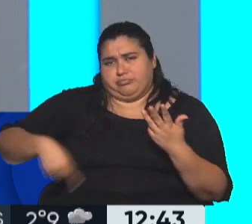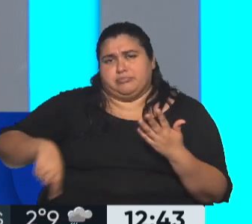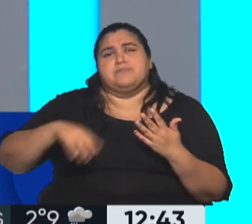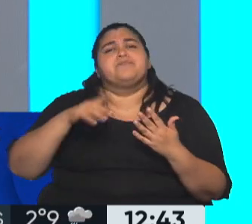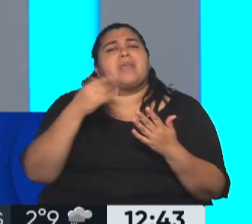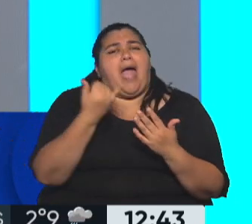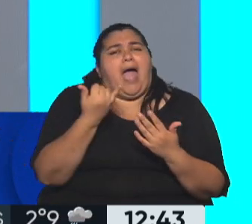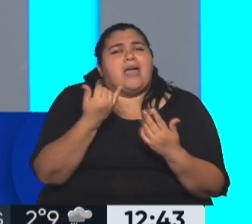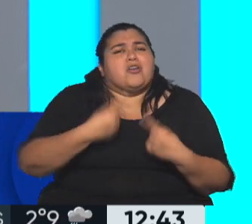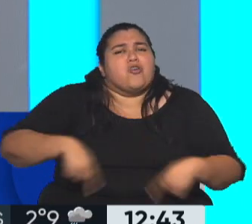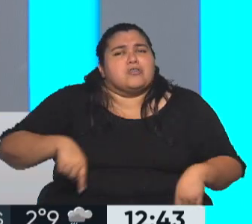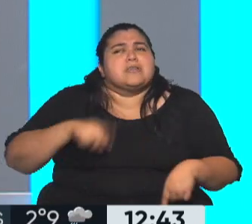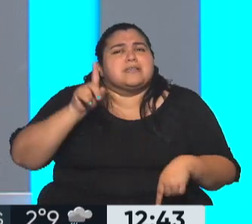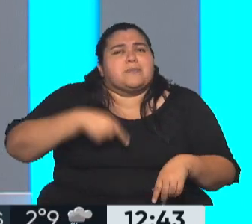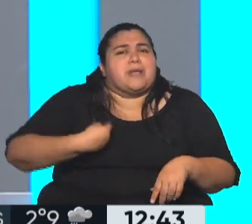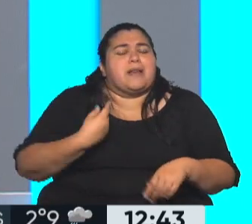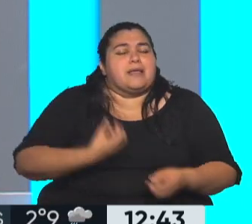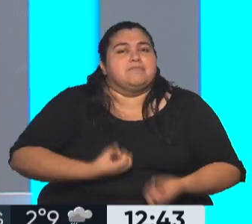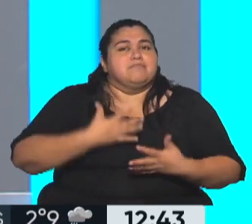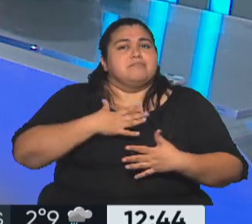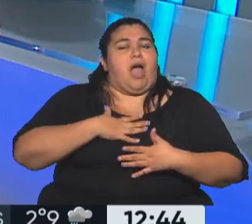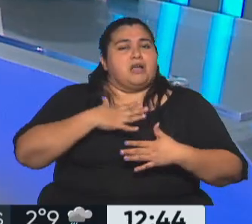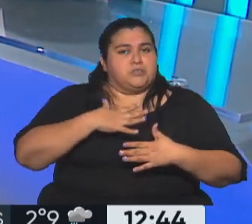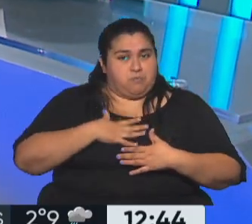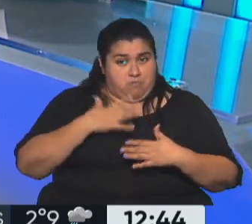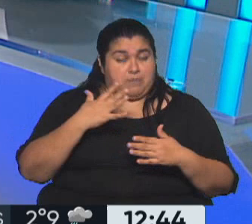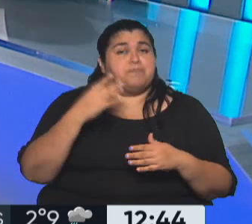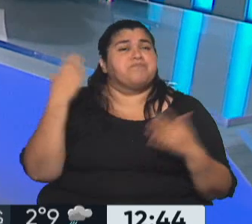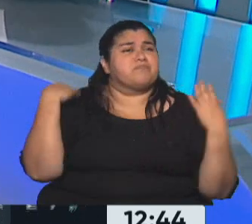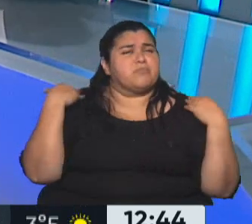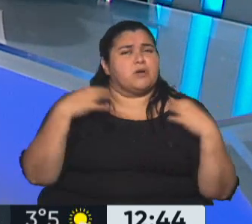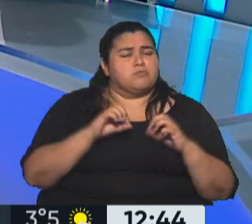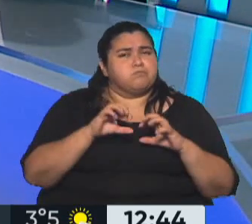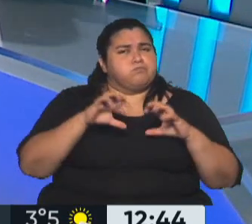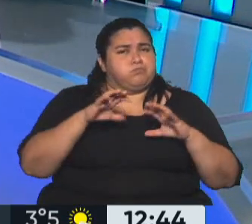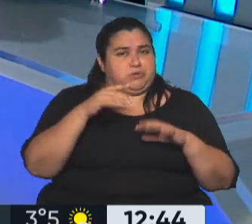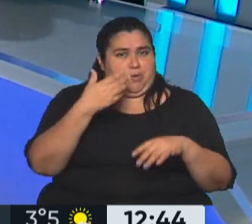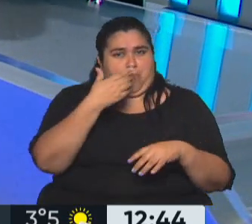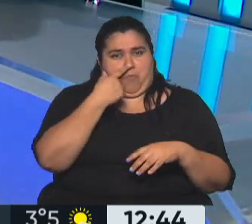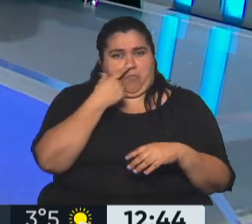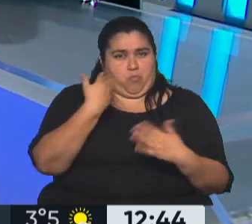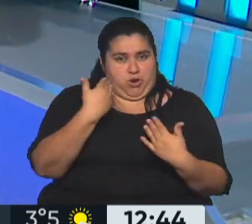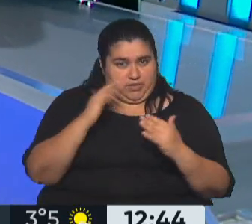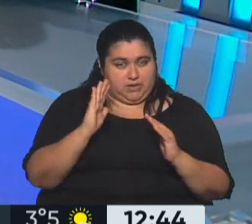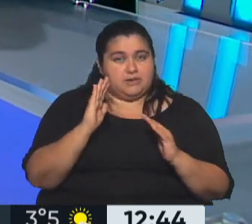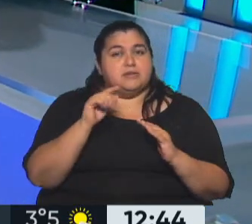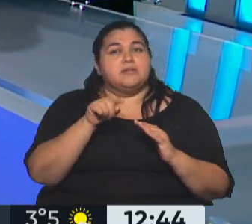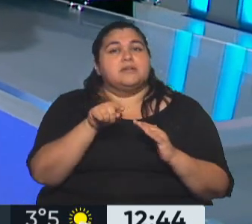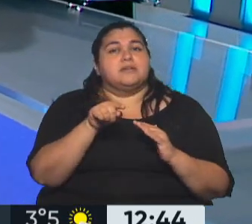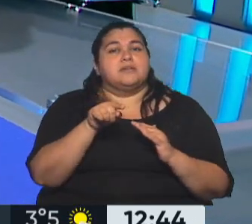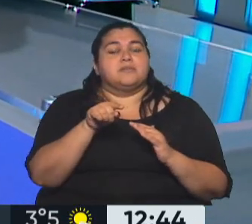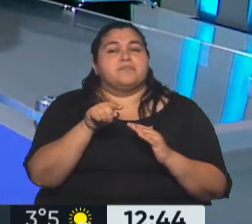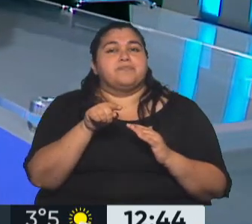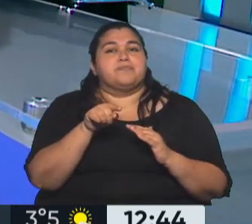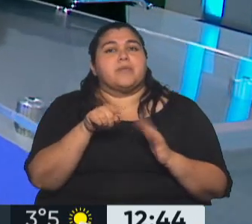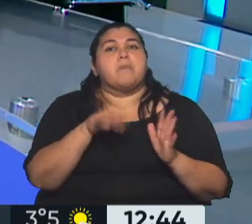de desencadenantes que gatillan una crisis de asma. El asma es una enfermedad inflamatoria de la vía aérea, y eso básicamente lo que